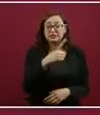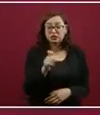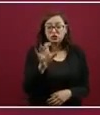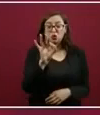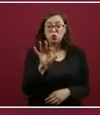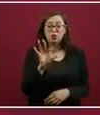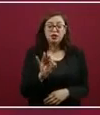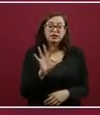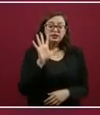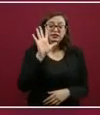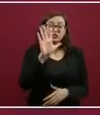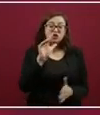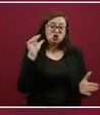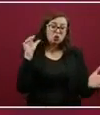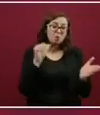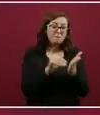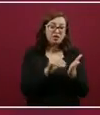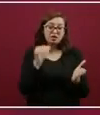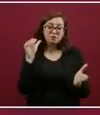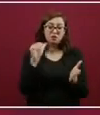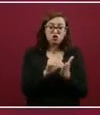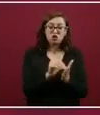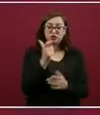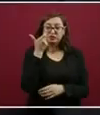145 mil millones de pesos.